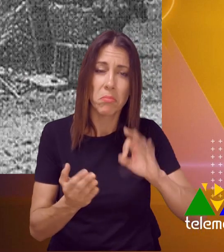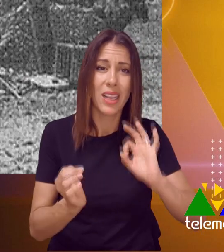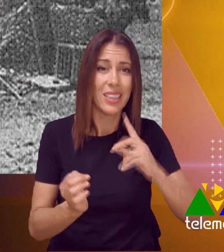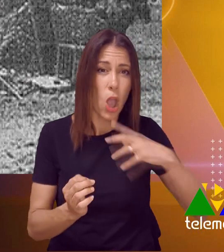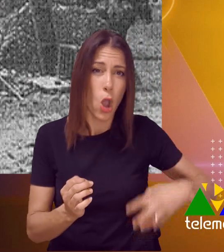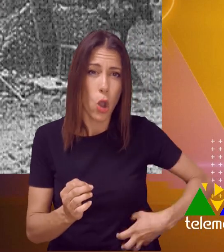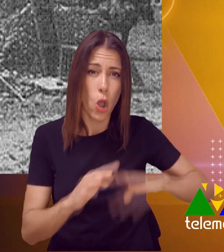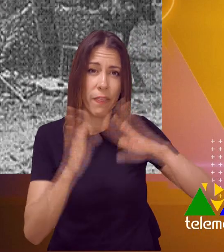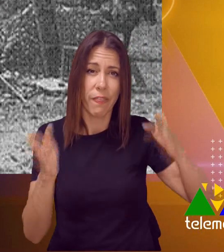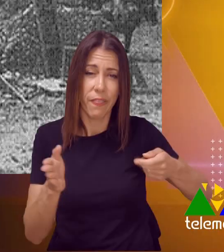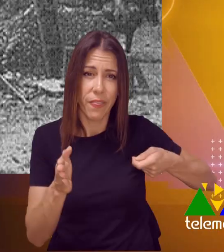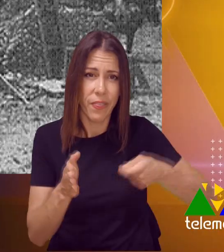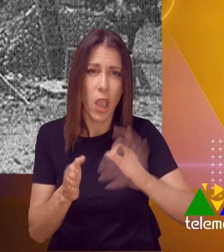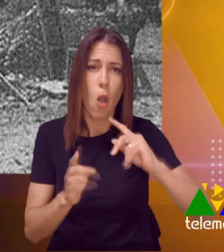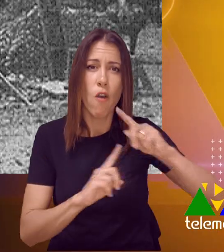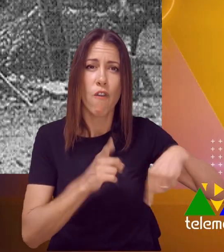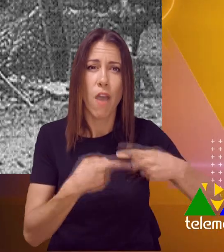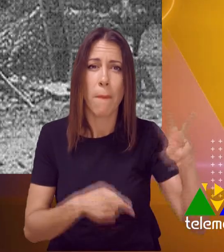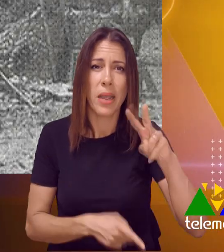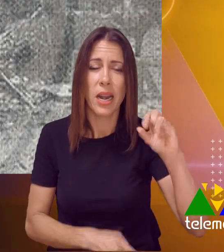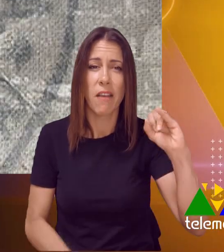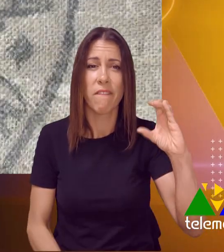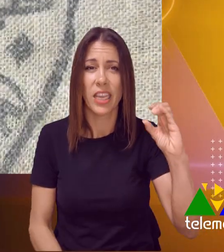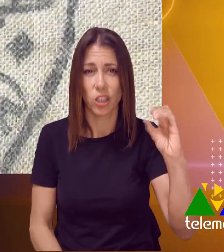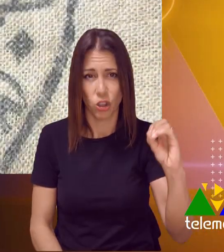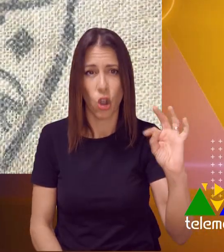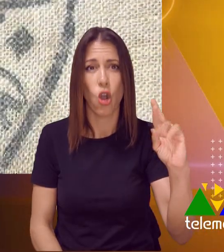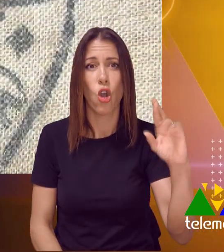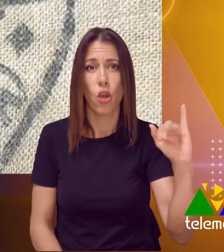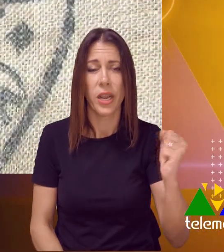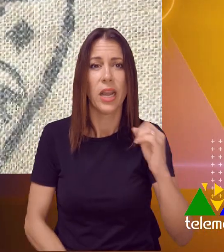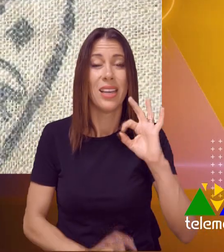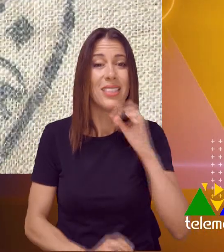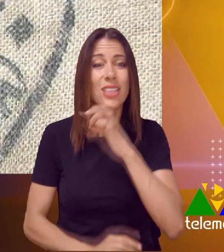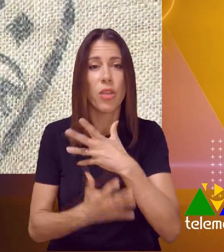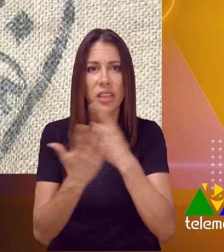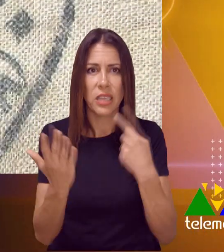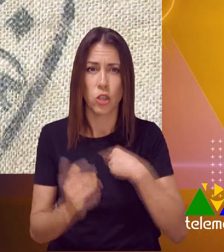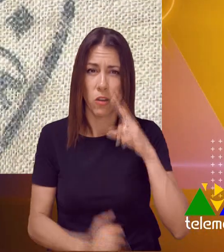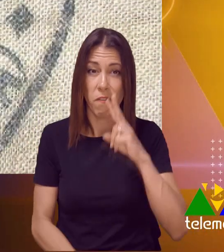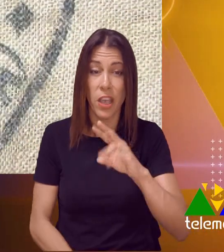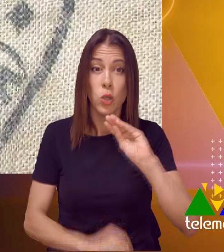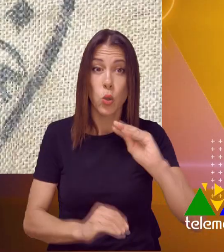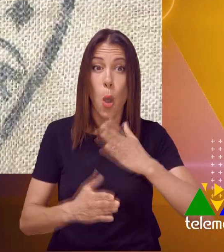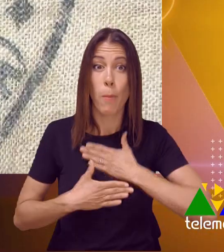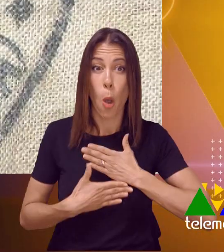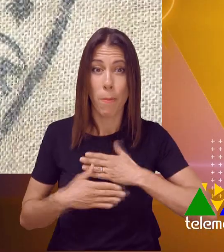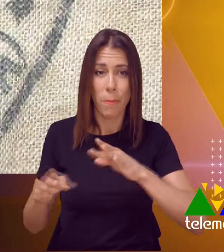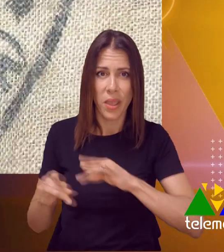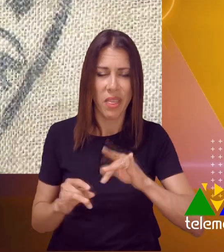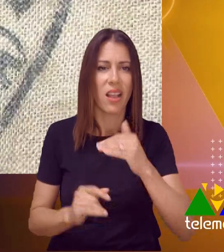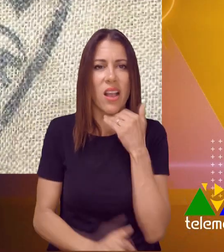siglo XVI o de la familia Victoria del siglo XVI, etcétera, podemos ver que las propiedades que ellos tenían por aquí